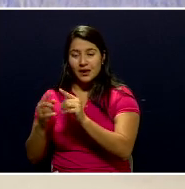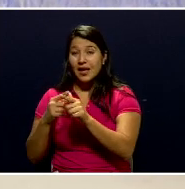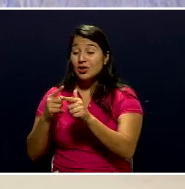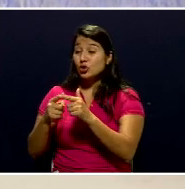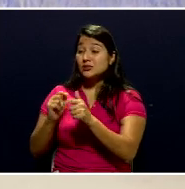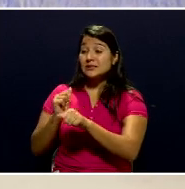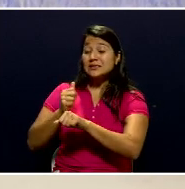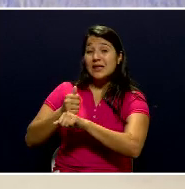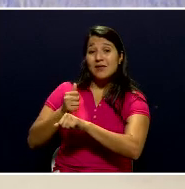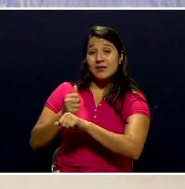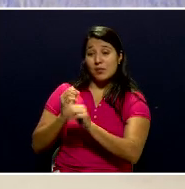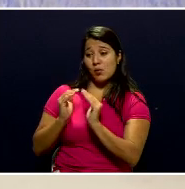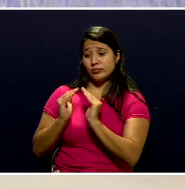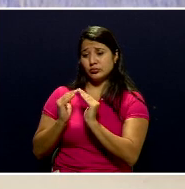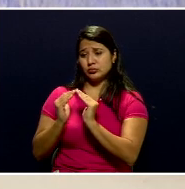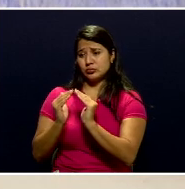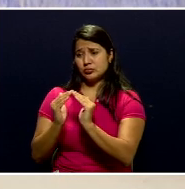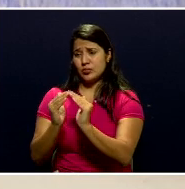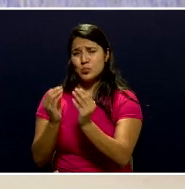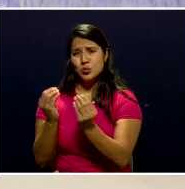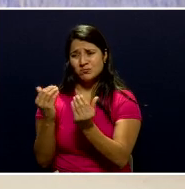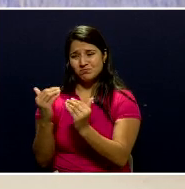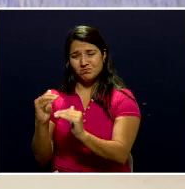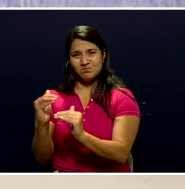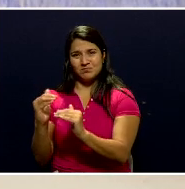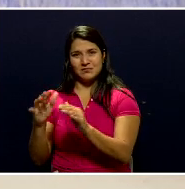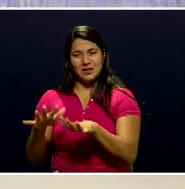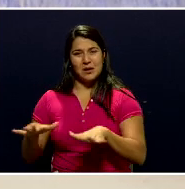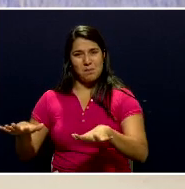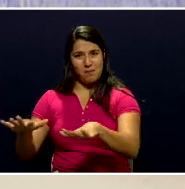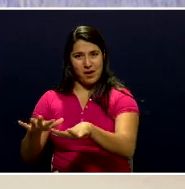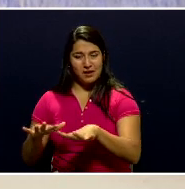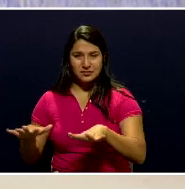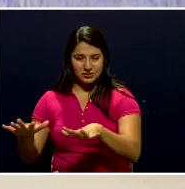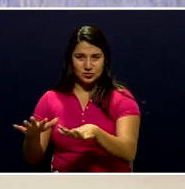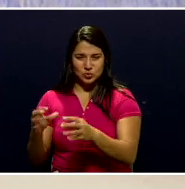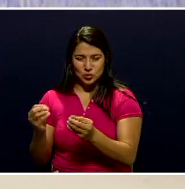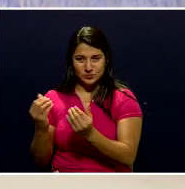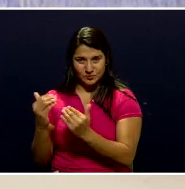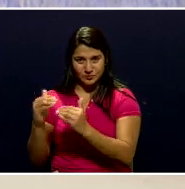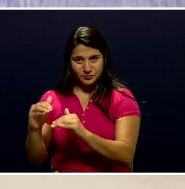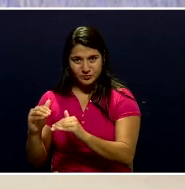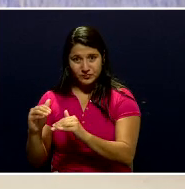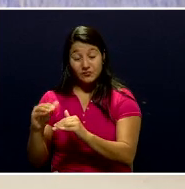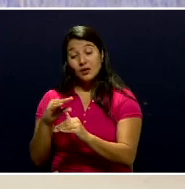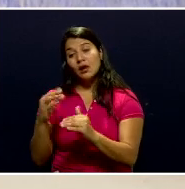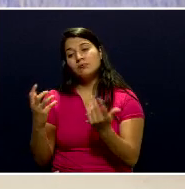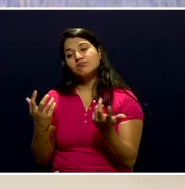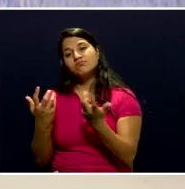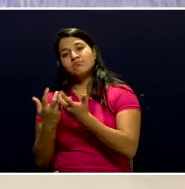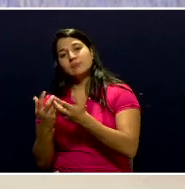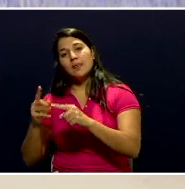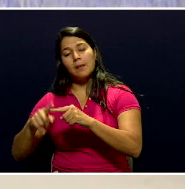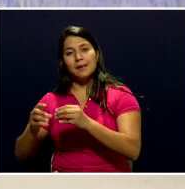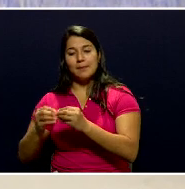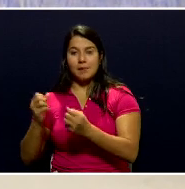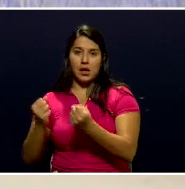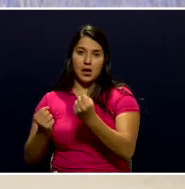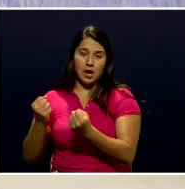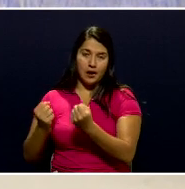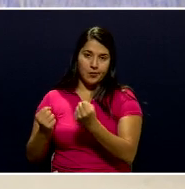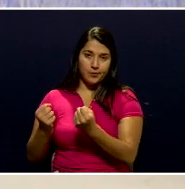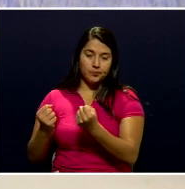delimitados en su estructura, en su trama urbana, y separados, o sea, con unas